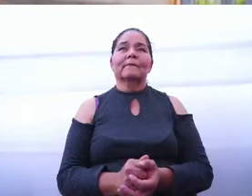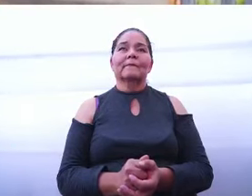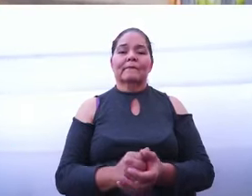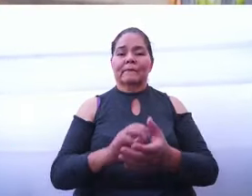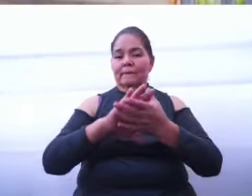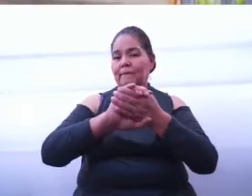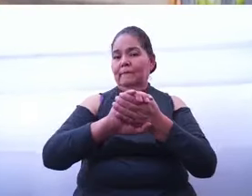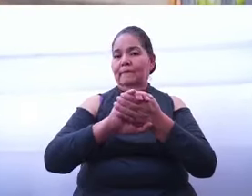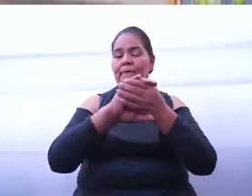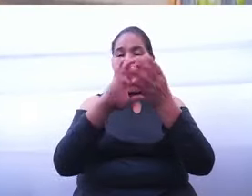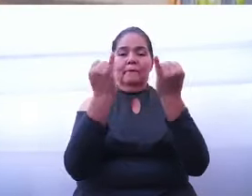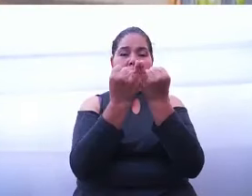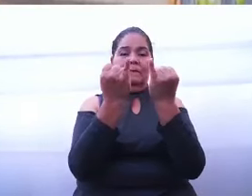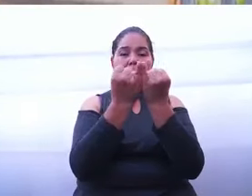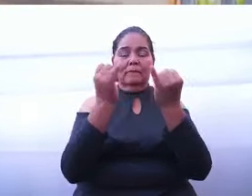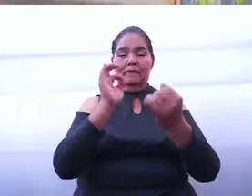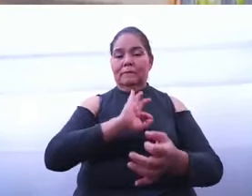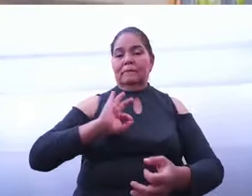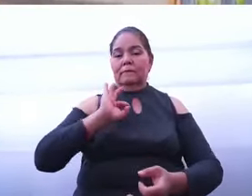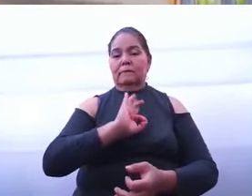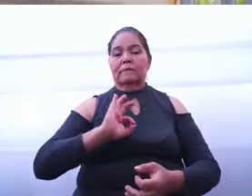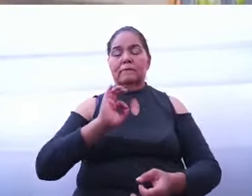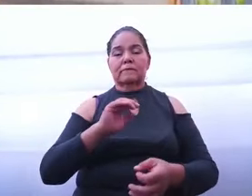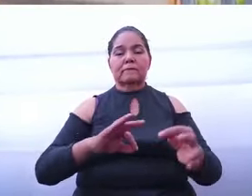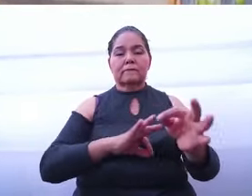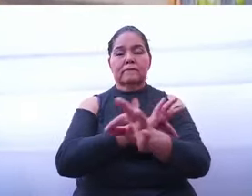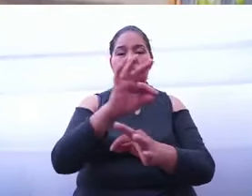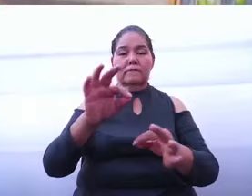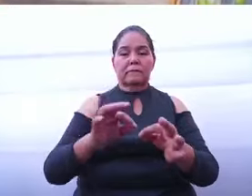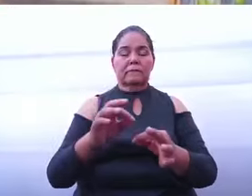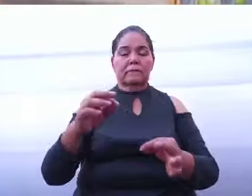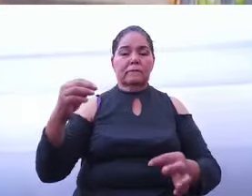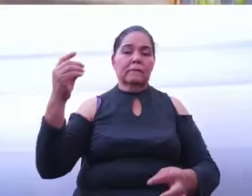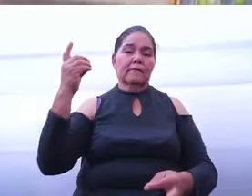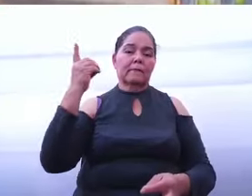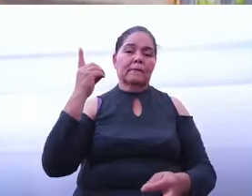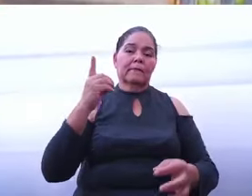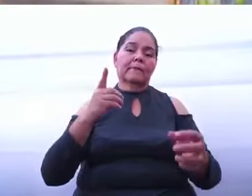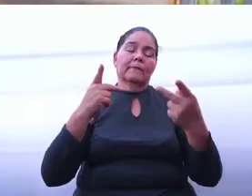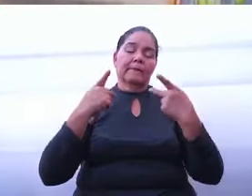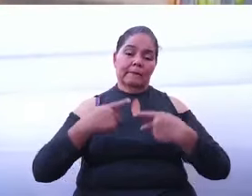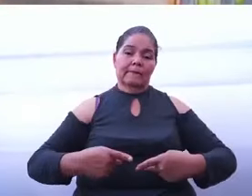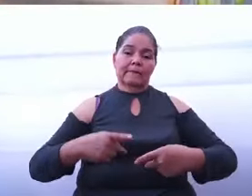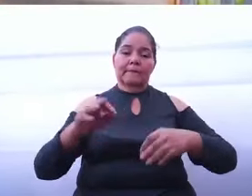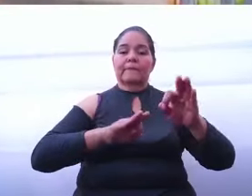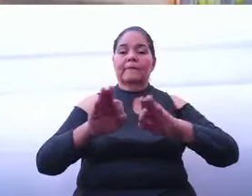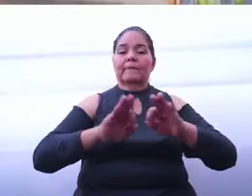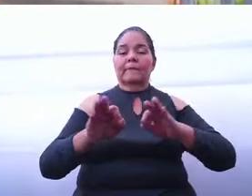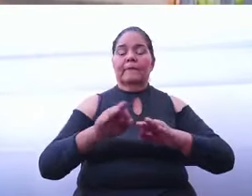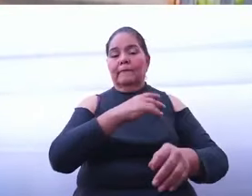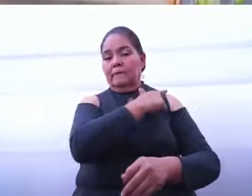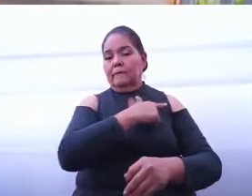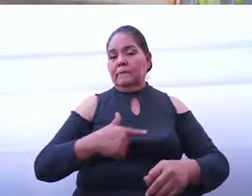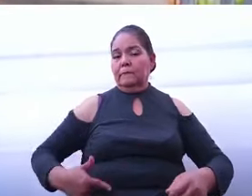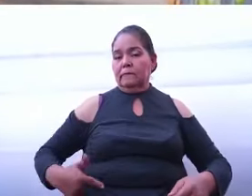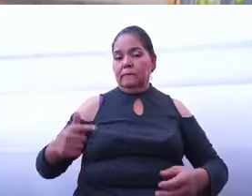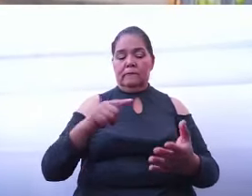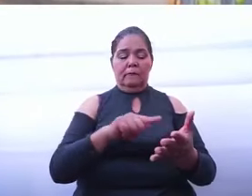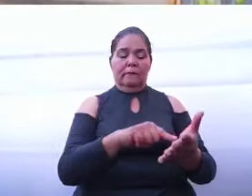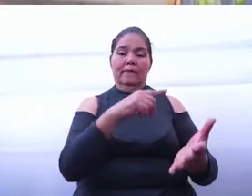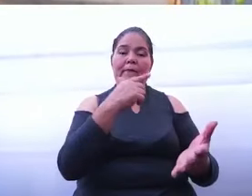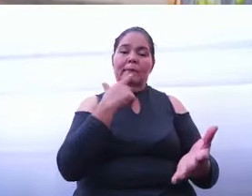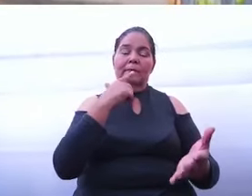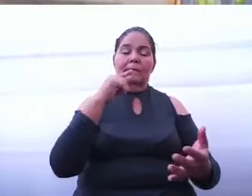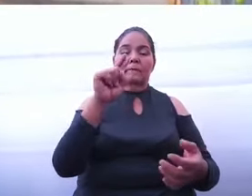Saludo también y felicito a las y los integrantes del ayuntamiento, a ustedes que hoy también han